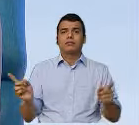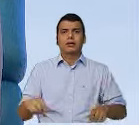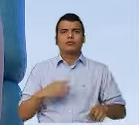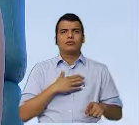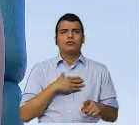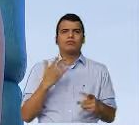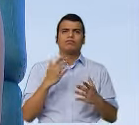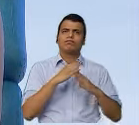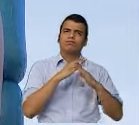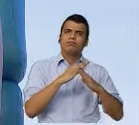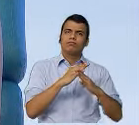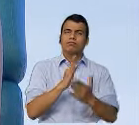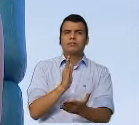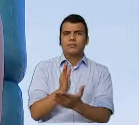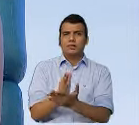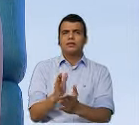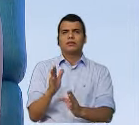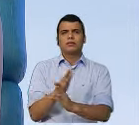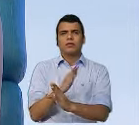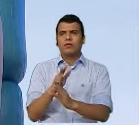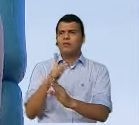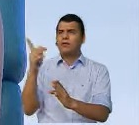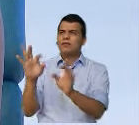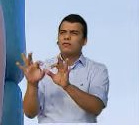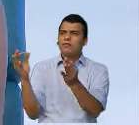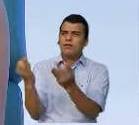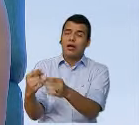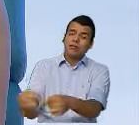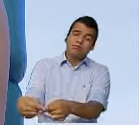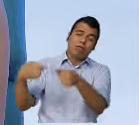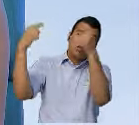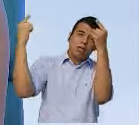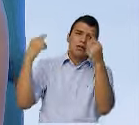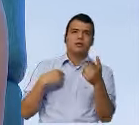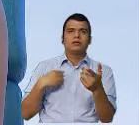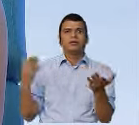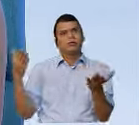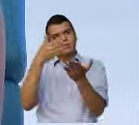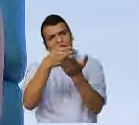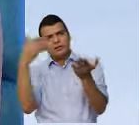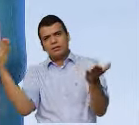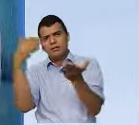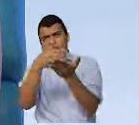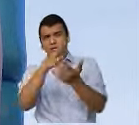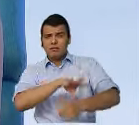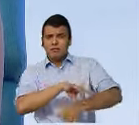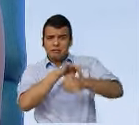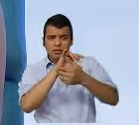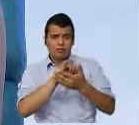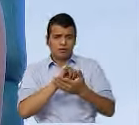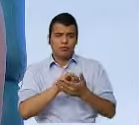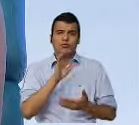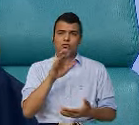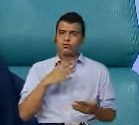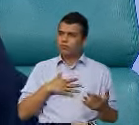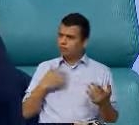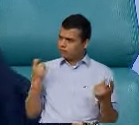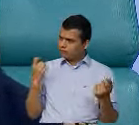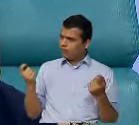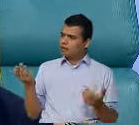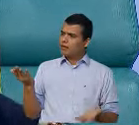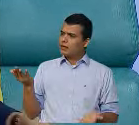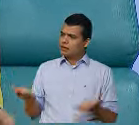problemas de violencia intrafamiliar, sí, ir a las citas de control, periódicas. Buscar equilibrio